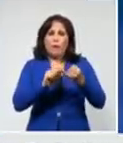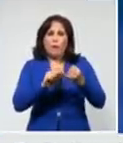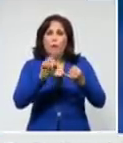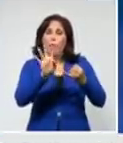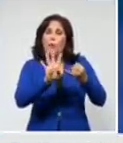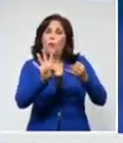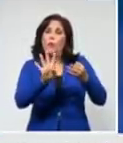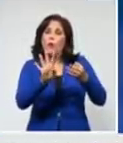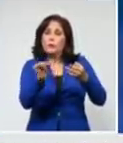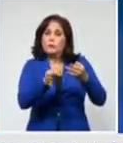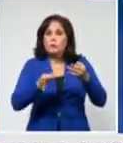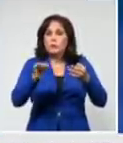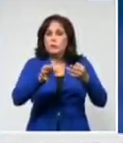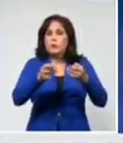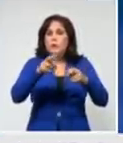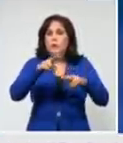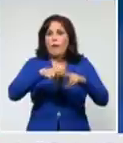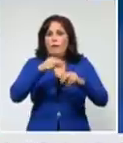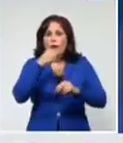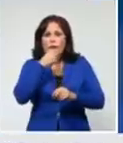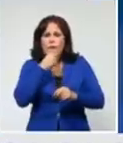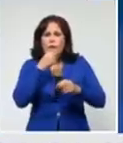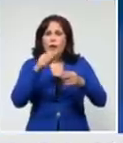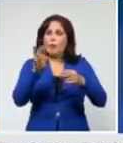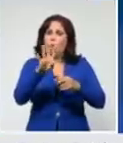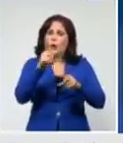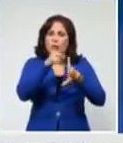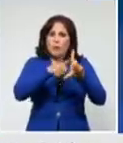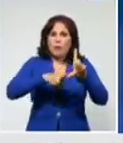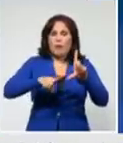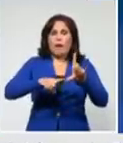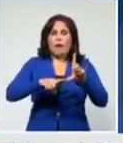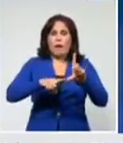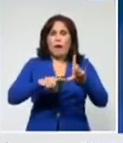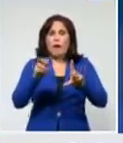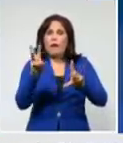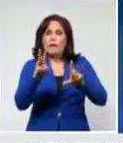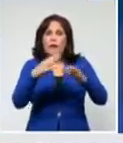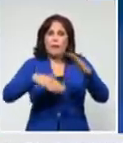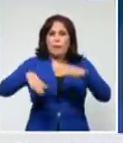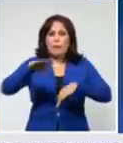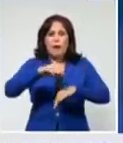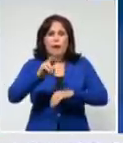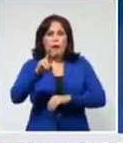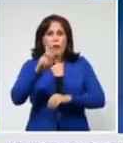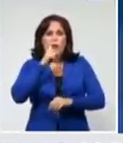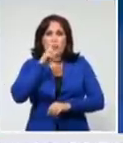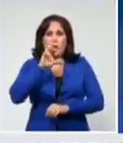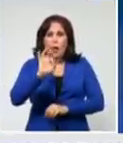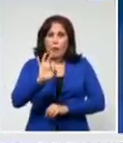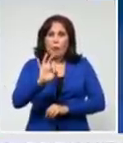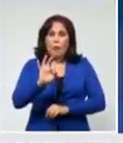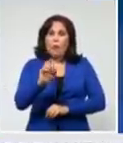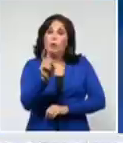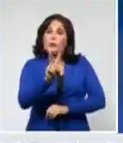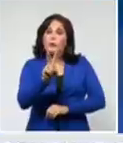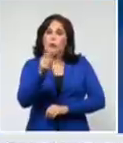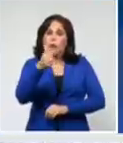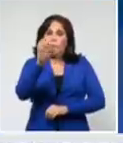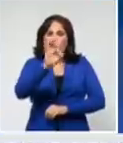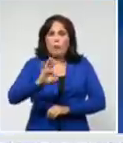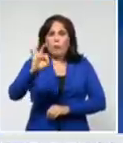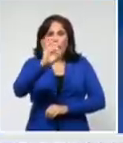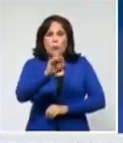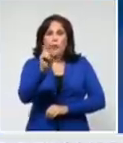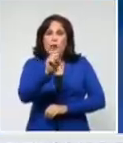del municipio Habana Vieja, 4 de Regla, 3 de Playa, 2 del Cerro, 2 de 10 de Octubre, 2